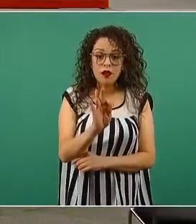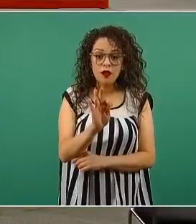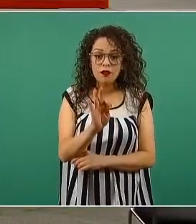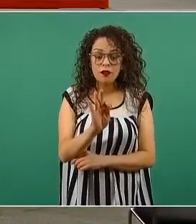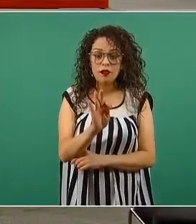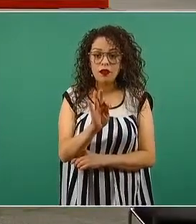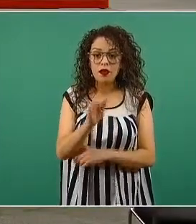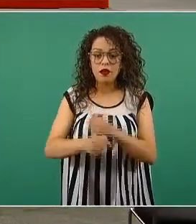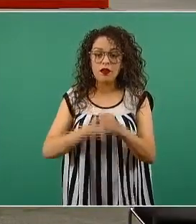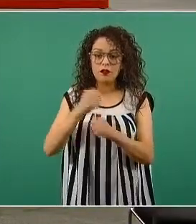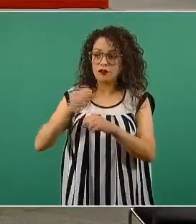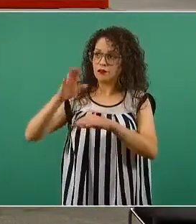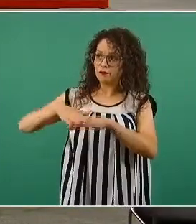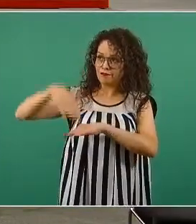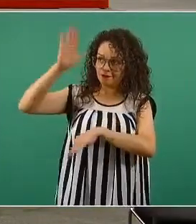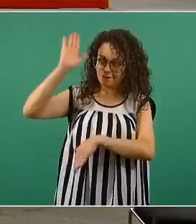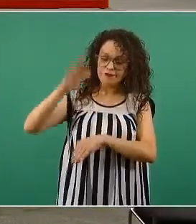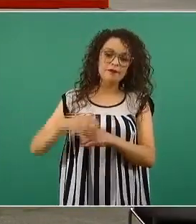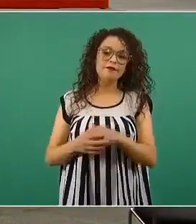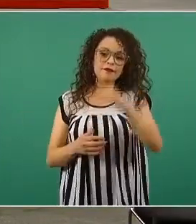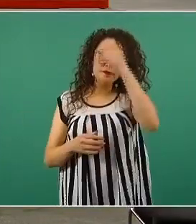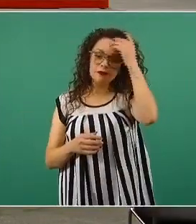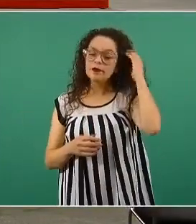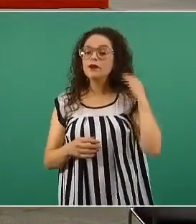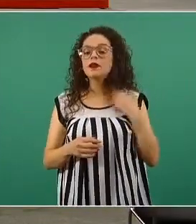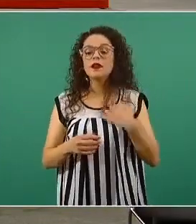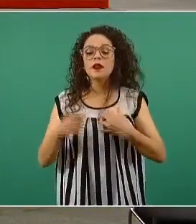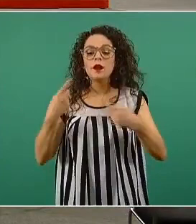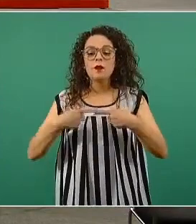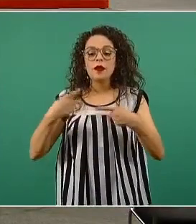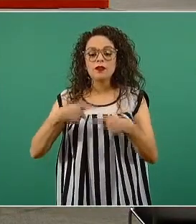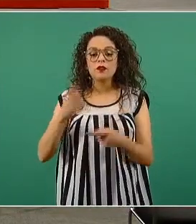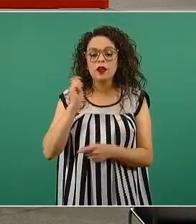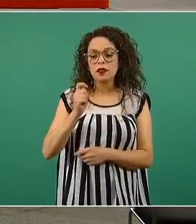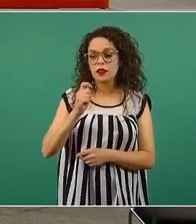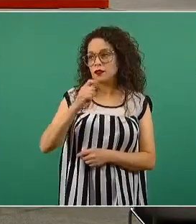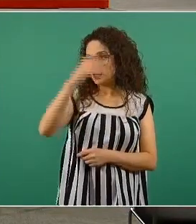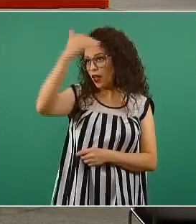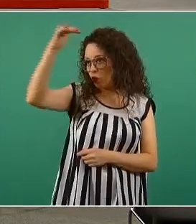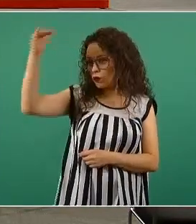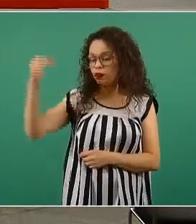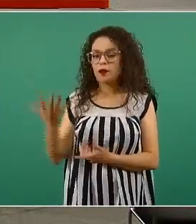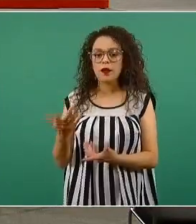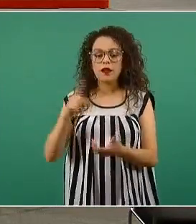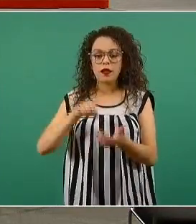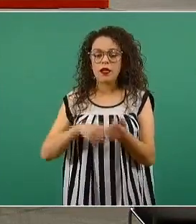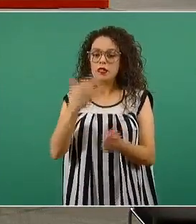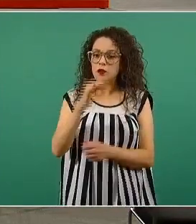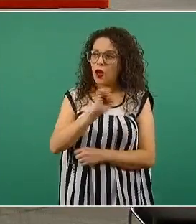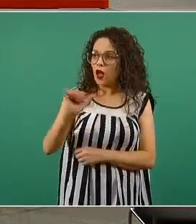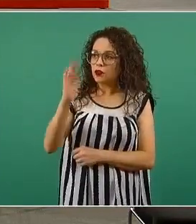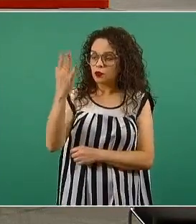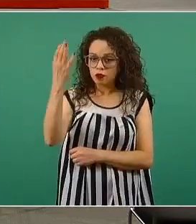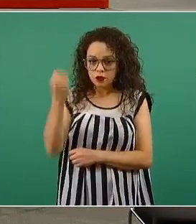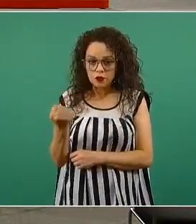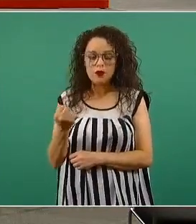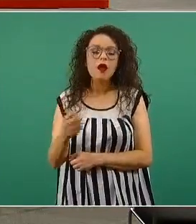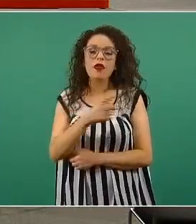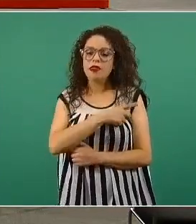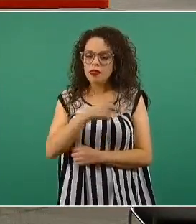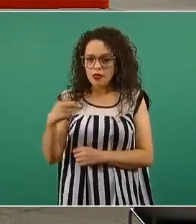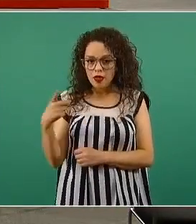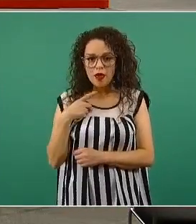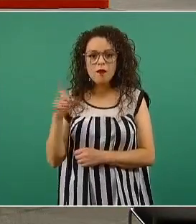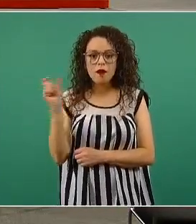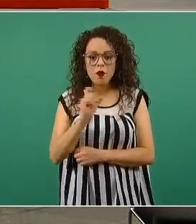en adelante, es decir, personas adultas mayores de la década de 50 a 59, es muy importante que también acudan en el momento que